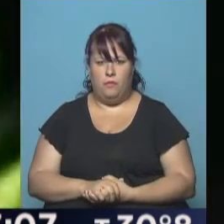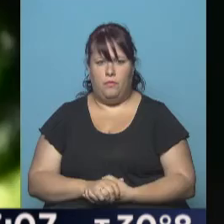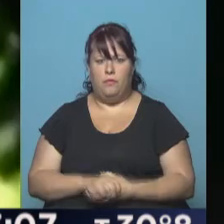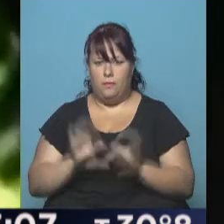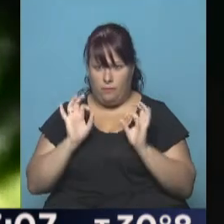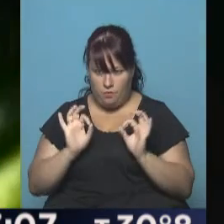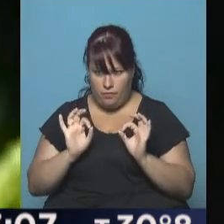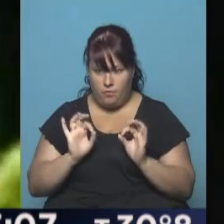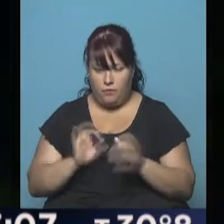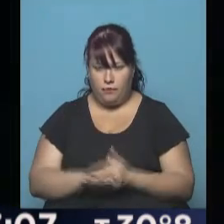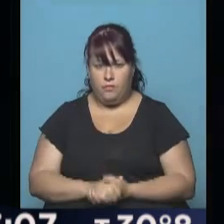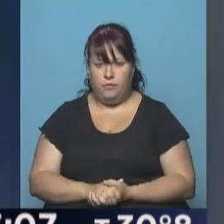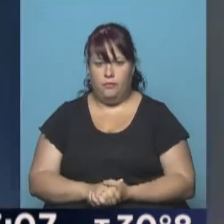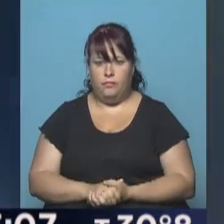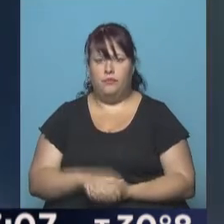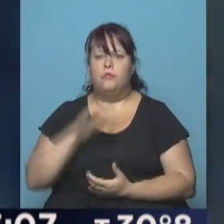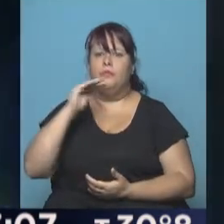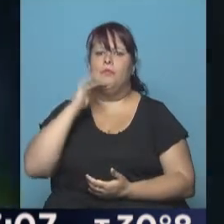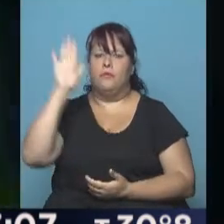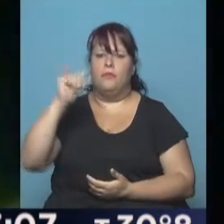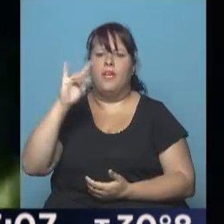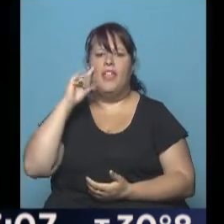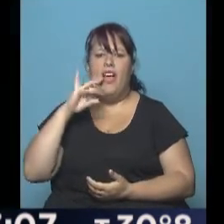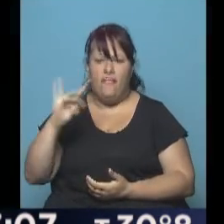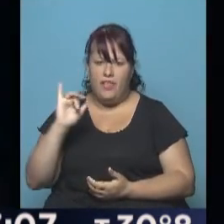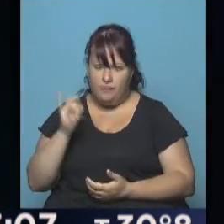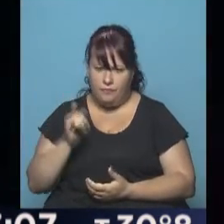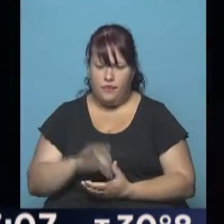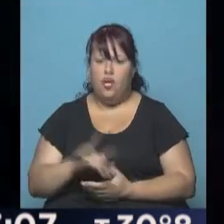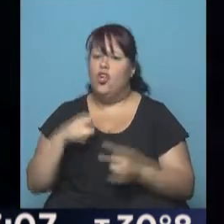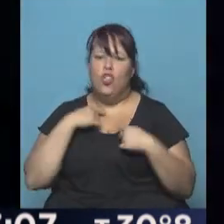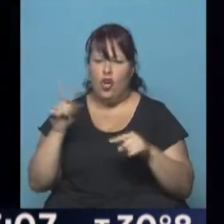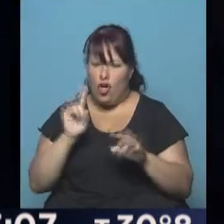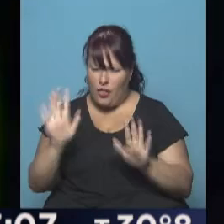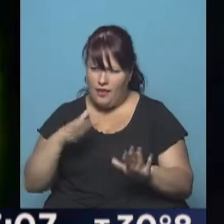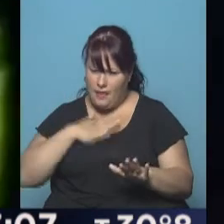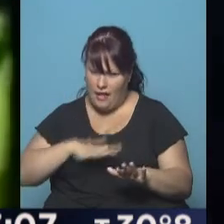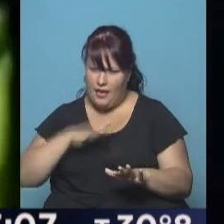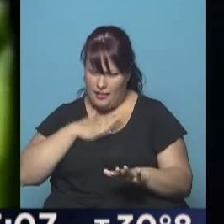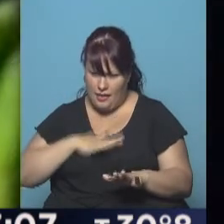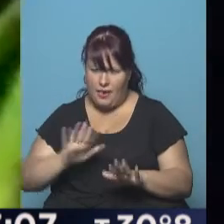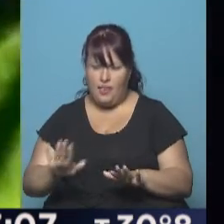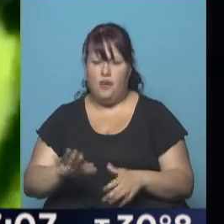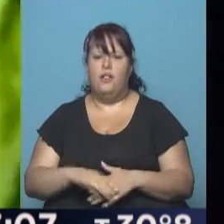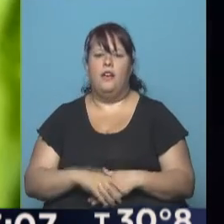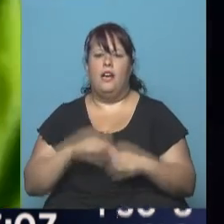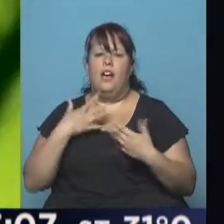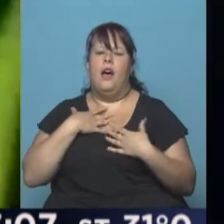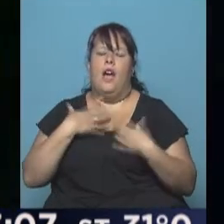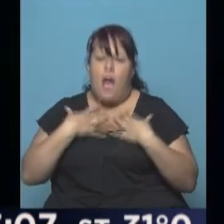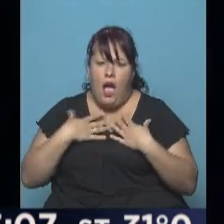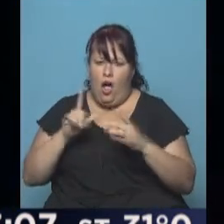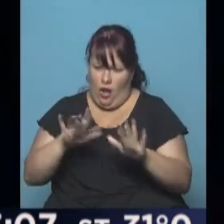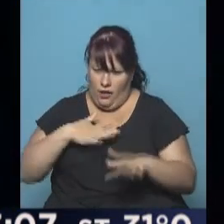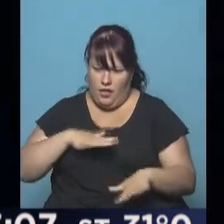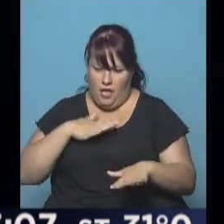Listo, sí, señor. ¡David! Claro que sí, mi coronel. No grites, técnico. Tranquilo, cálmate, cálmate. No te desgastes. No te desgastes,